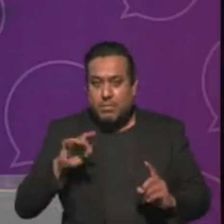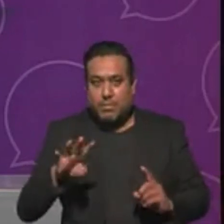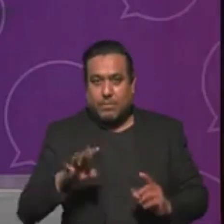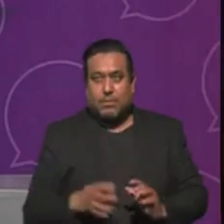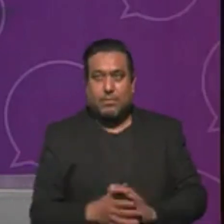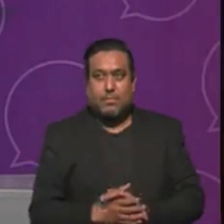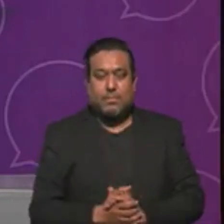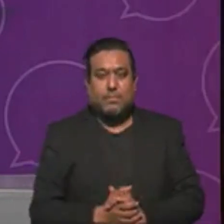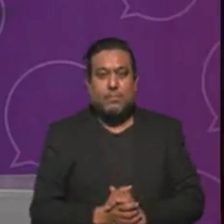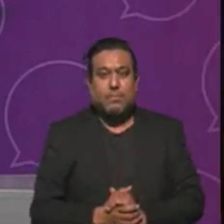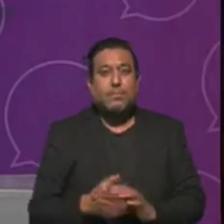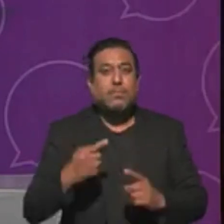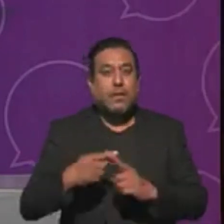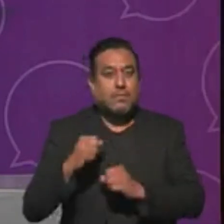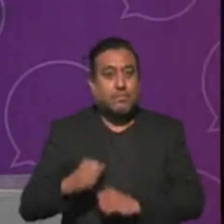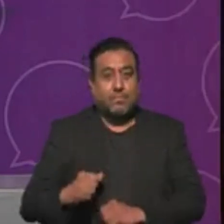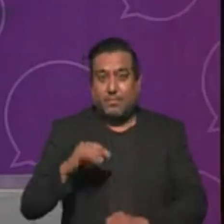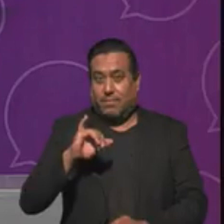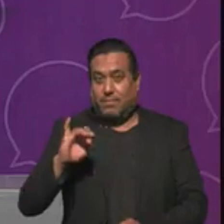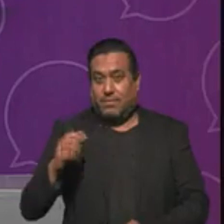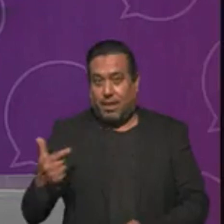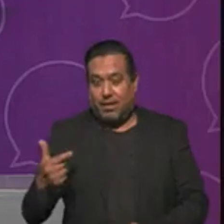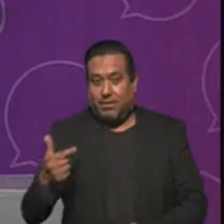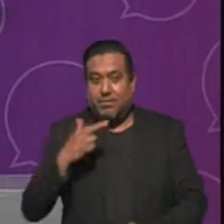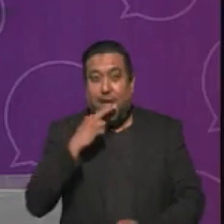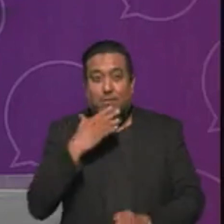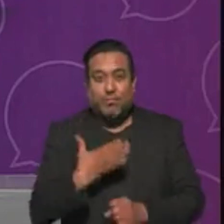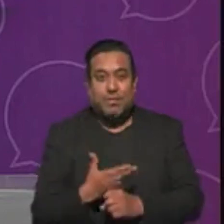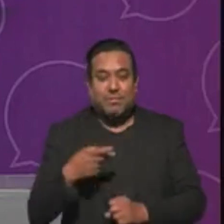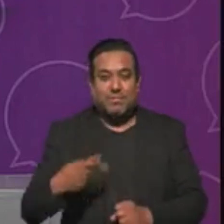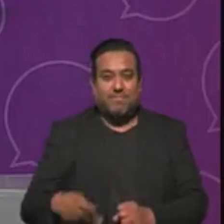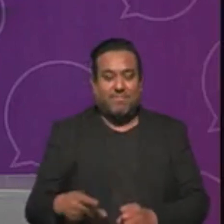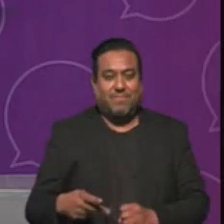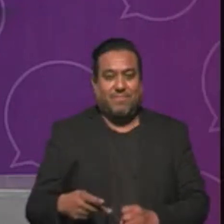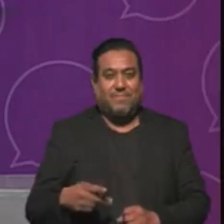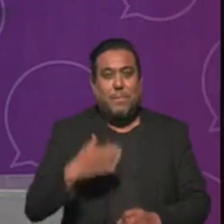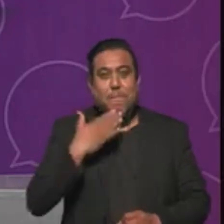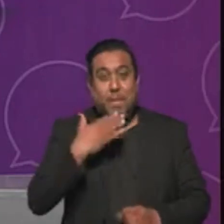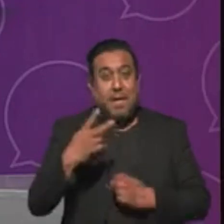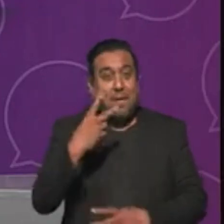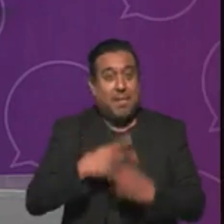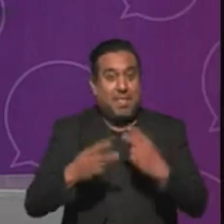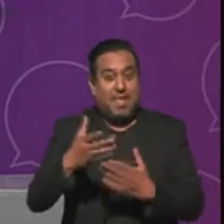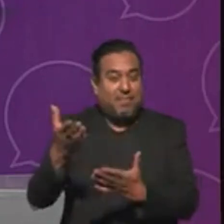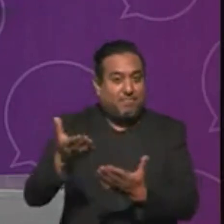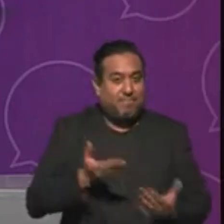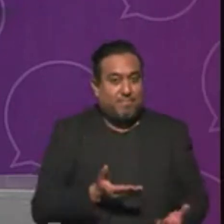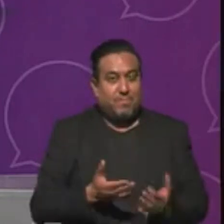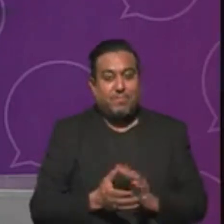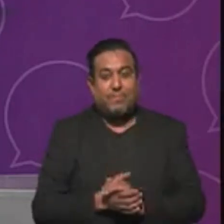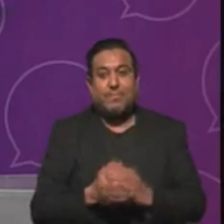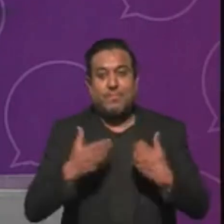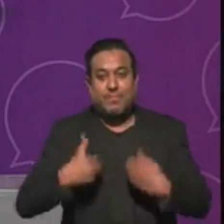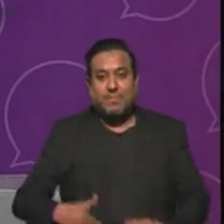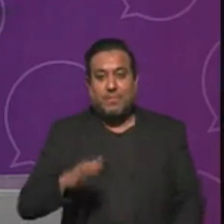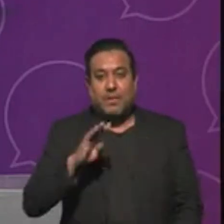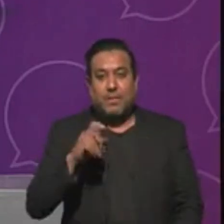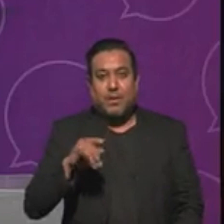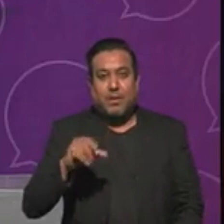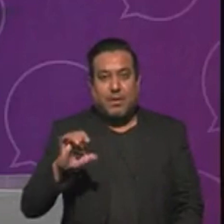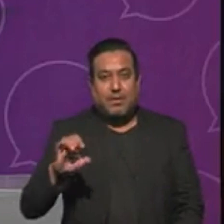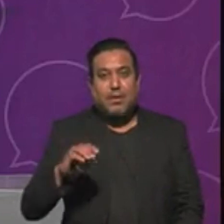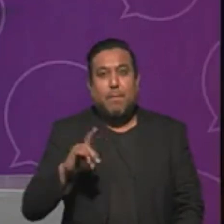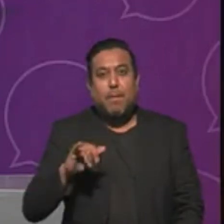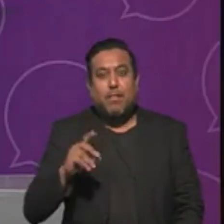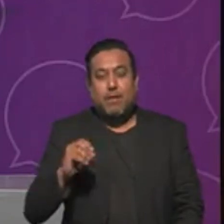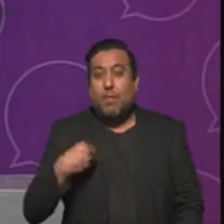2023-2024 a nombre del instituto electoral del Estado de Guanajuato les damos la más cordial bienvenida mi nombre verenice Maldonado y